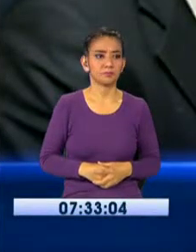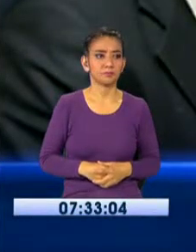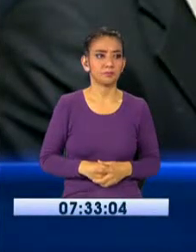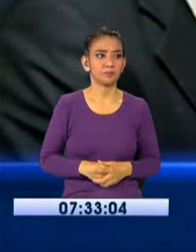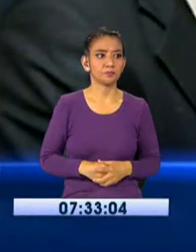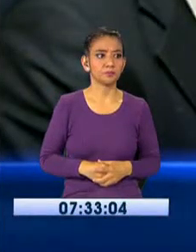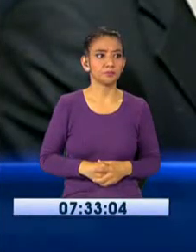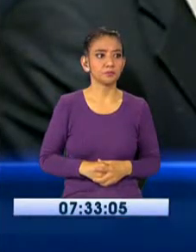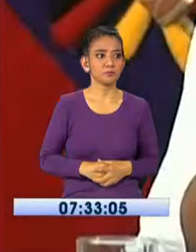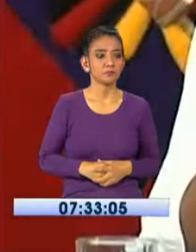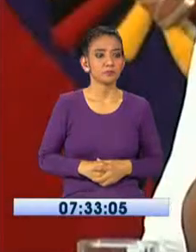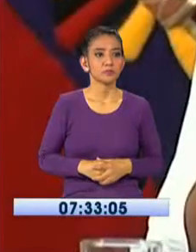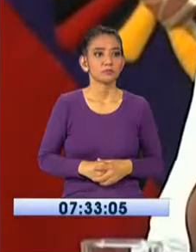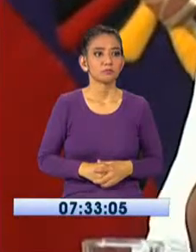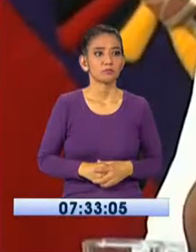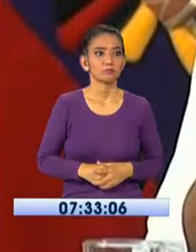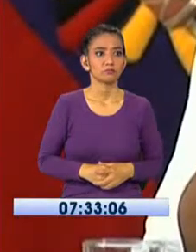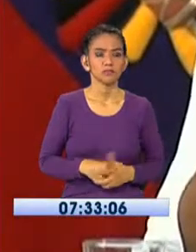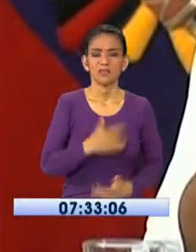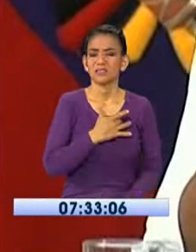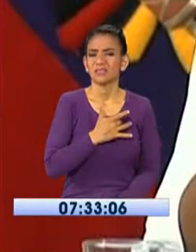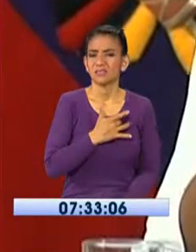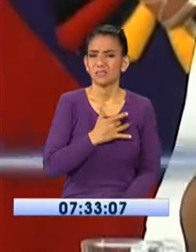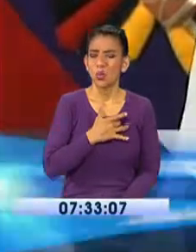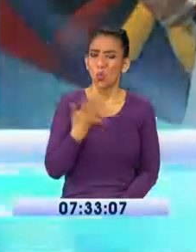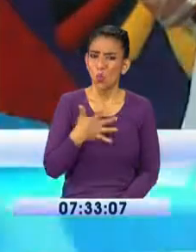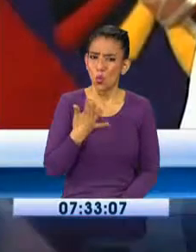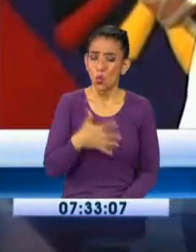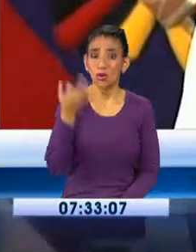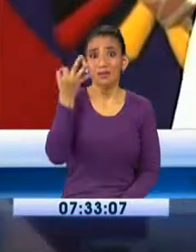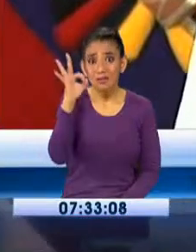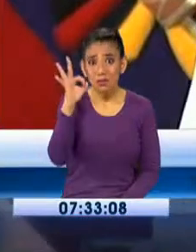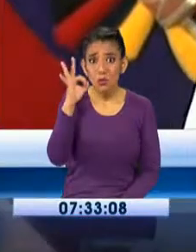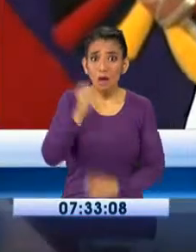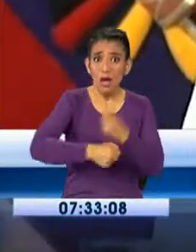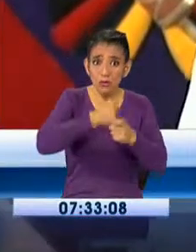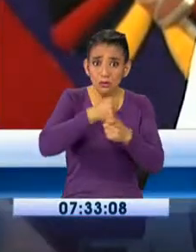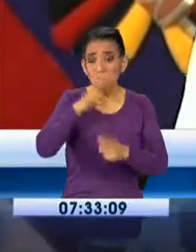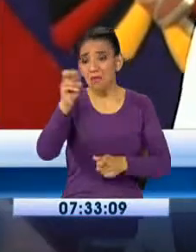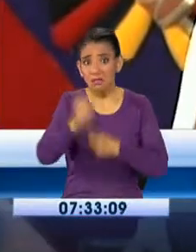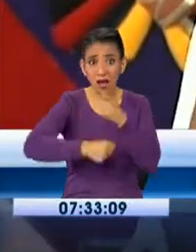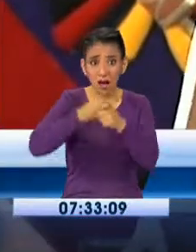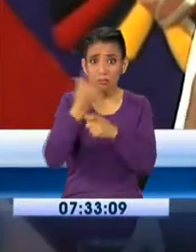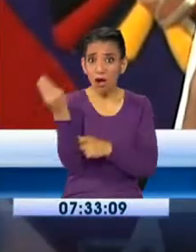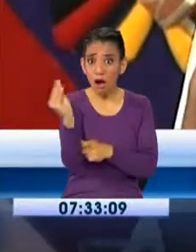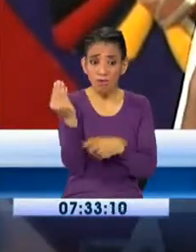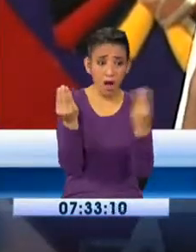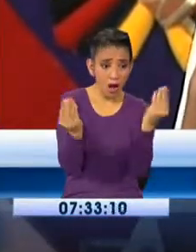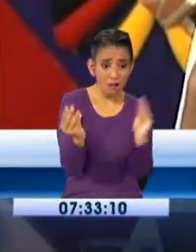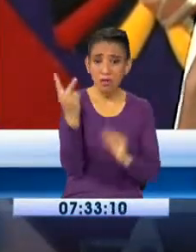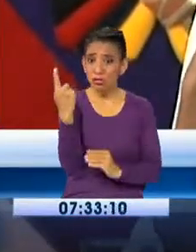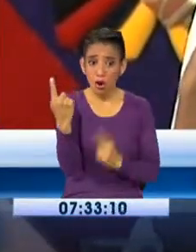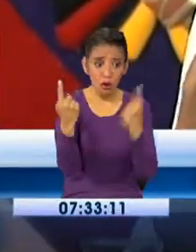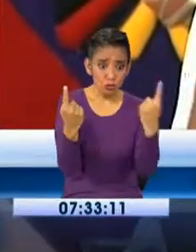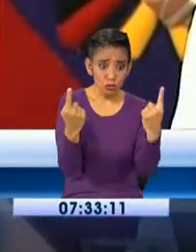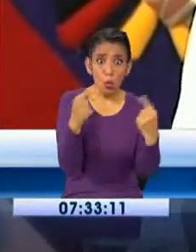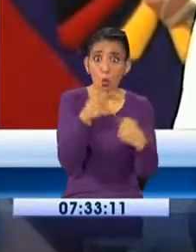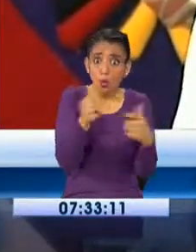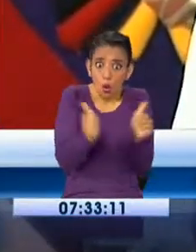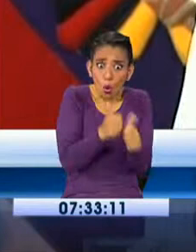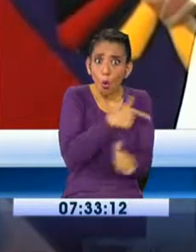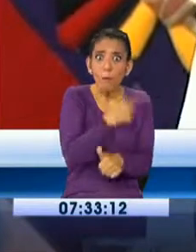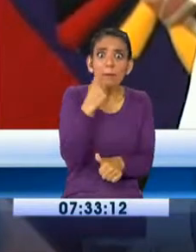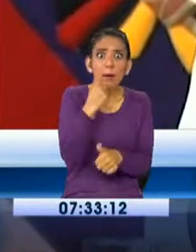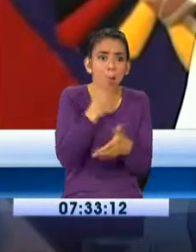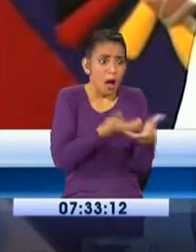bomberos. Realmente me impresionó mucho, 19, 20 años, y no solo eso, no, sino que uno de los chicos estaba con su padre, que también es